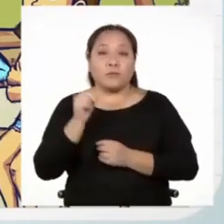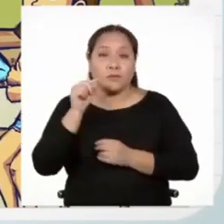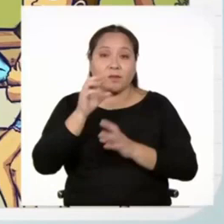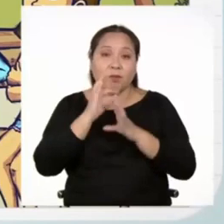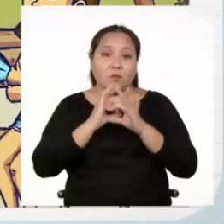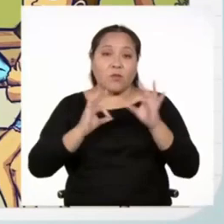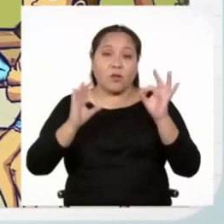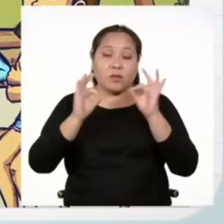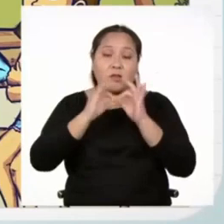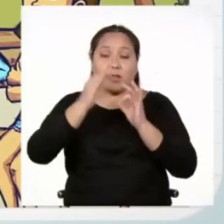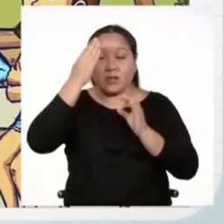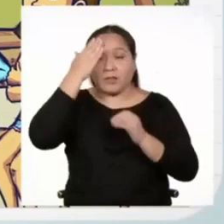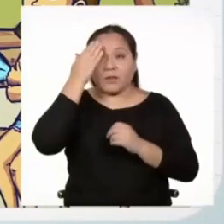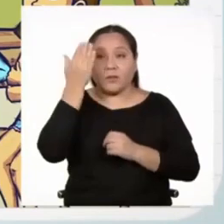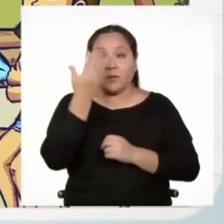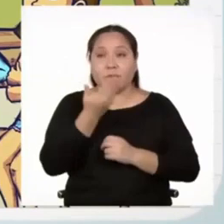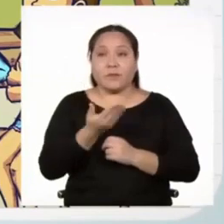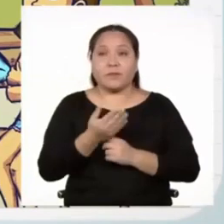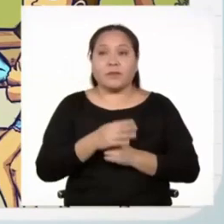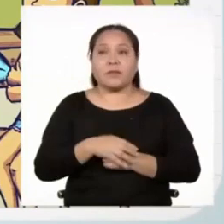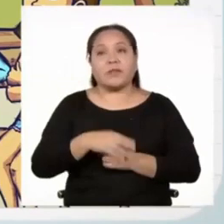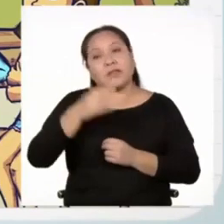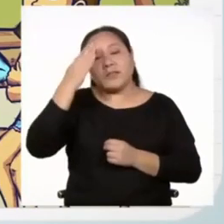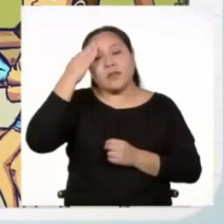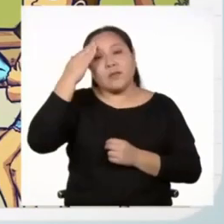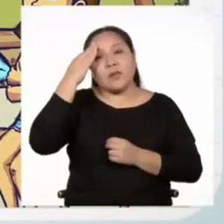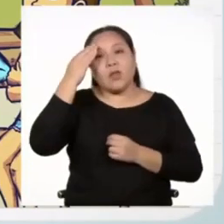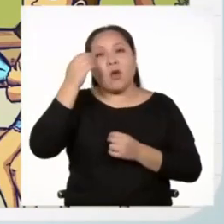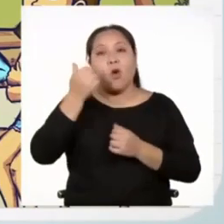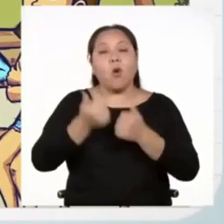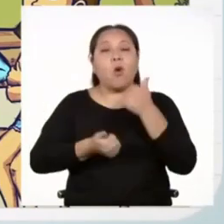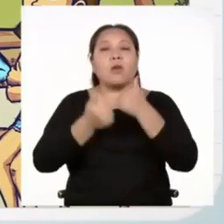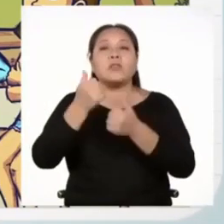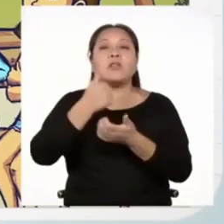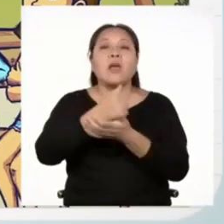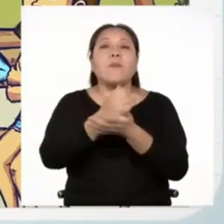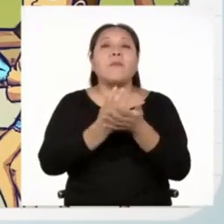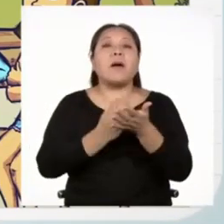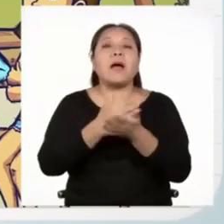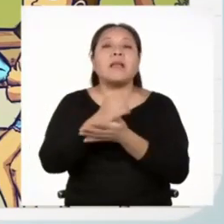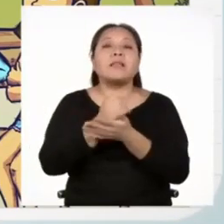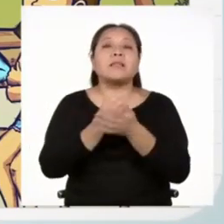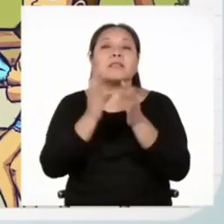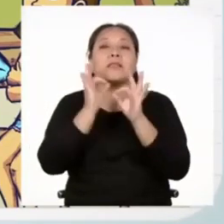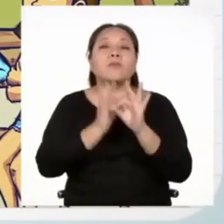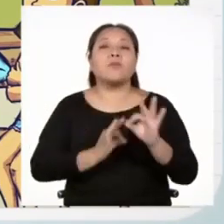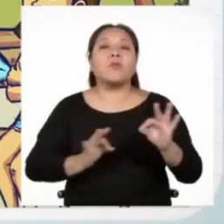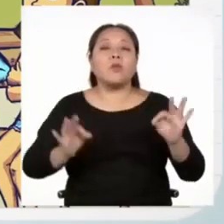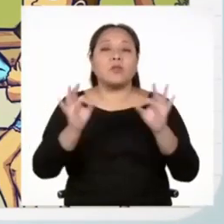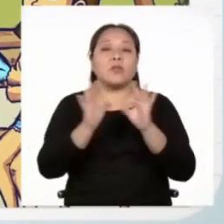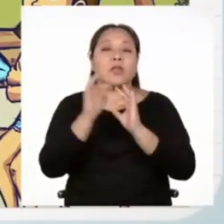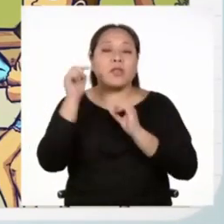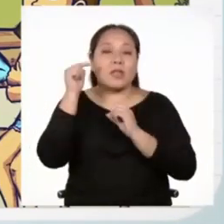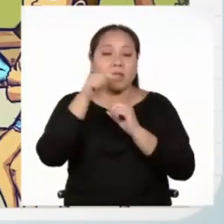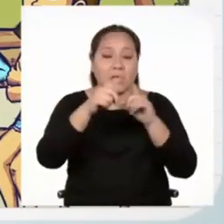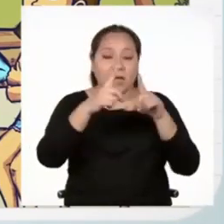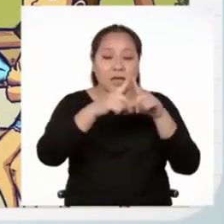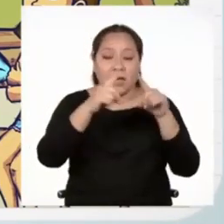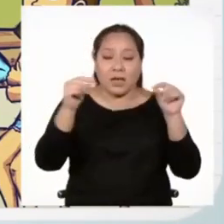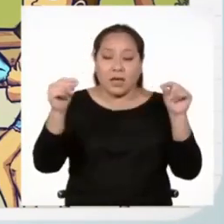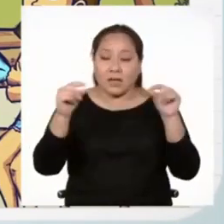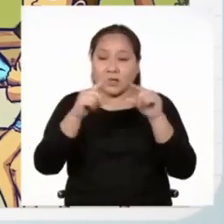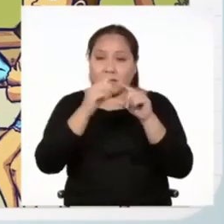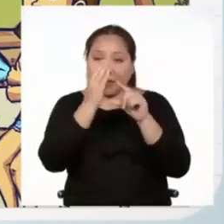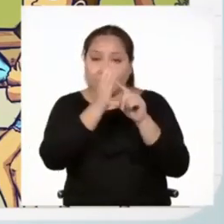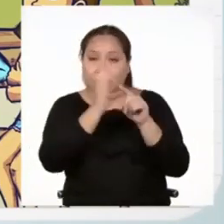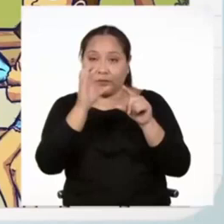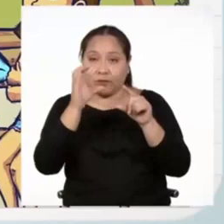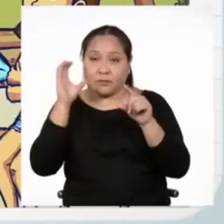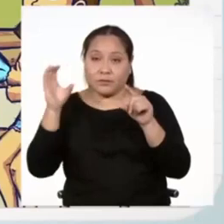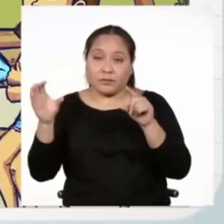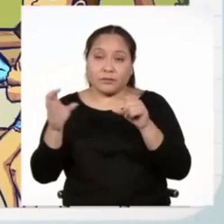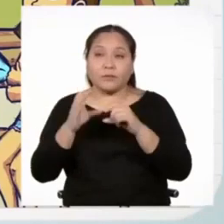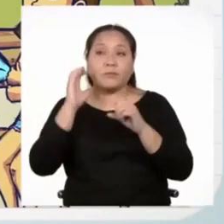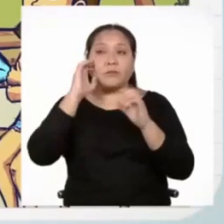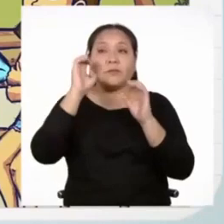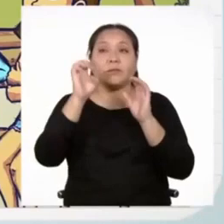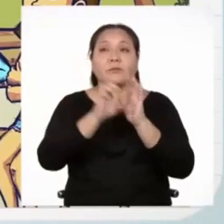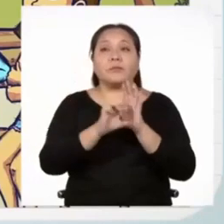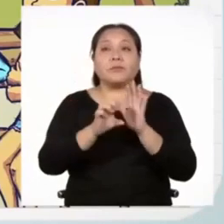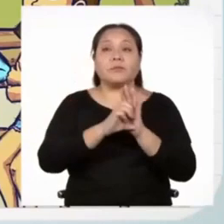siguiente. Reconocer elementos fundamentales de la secuencia narrativa. Por ejemplo,